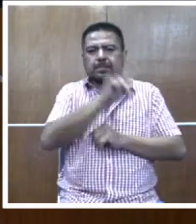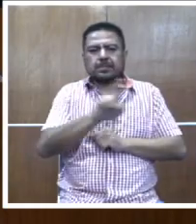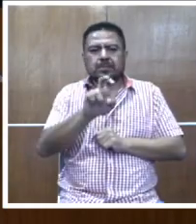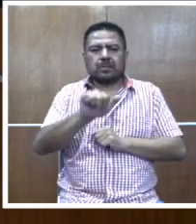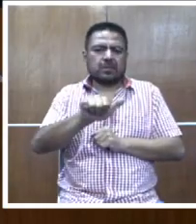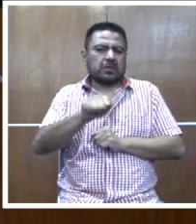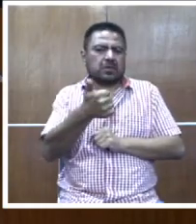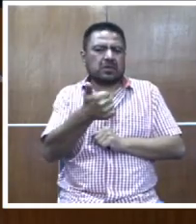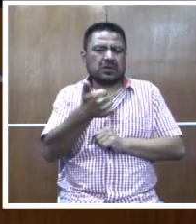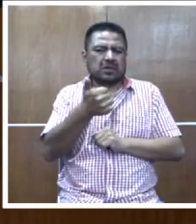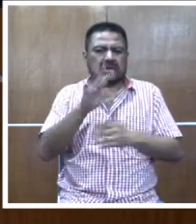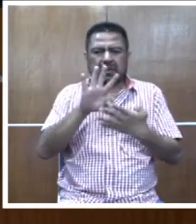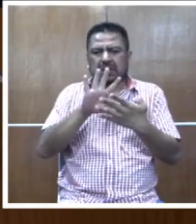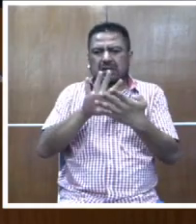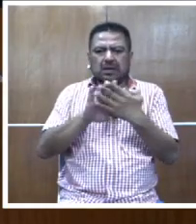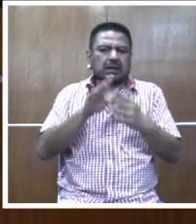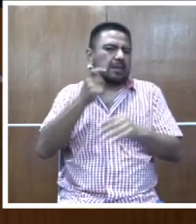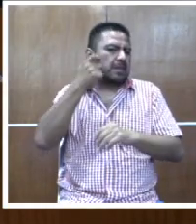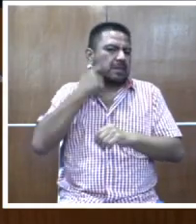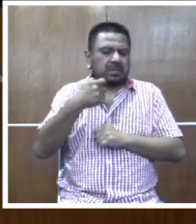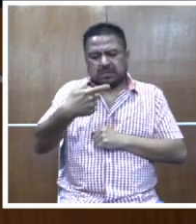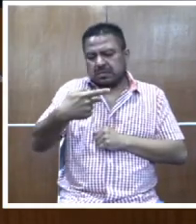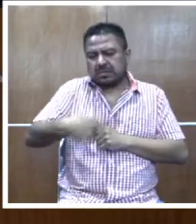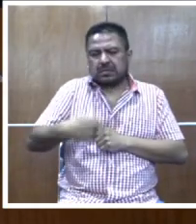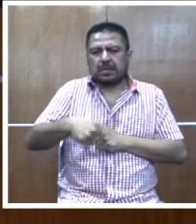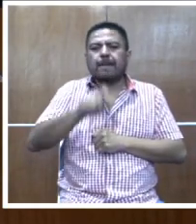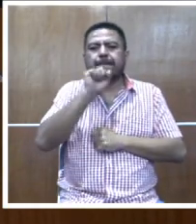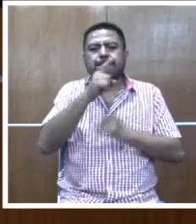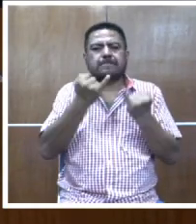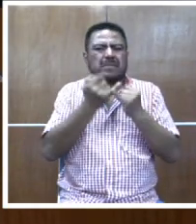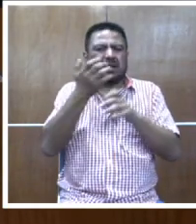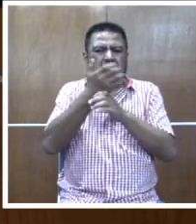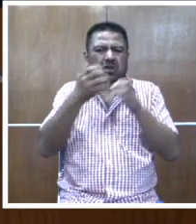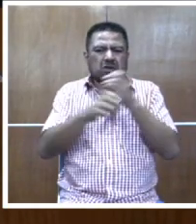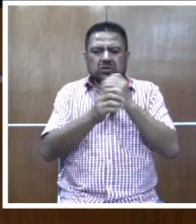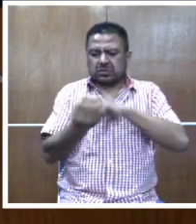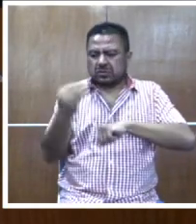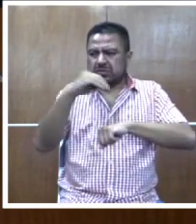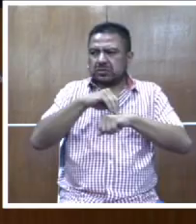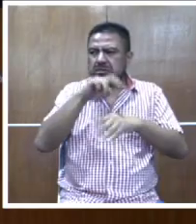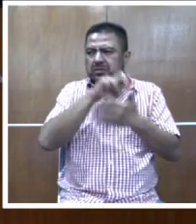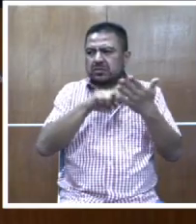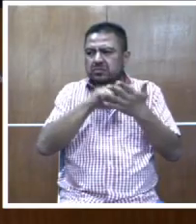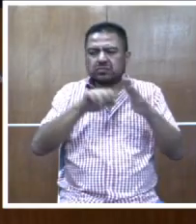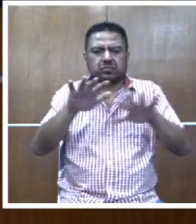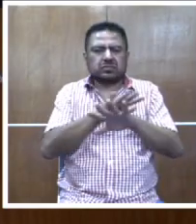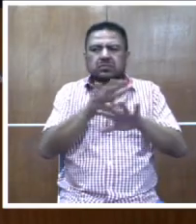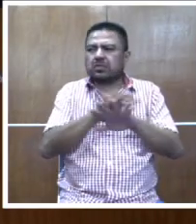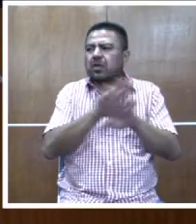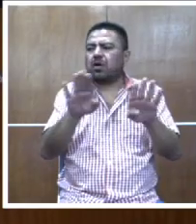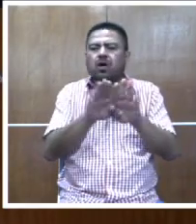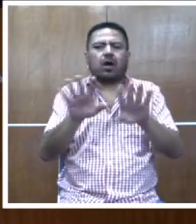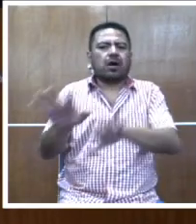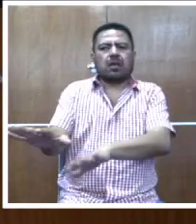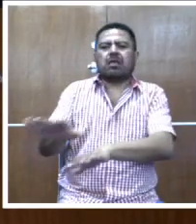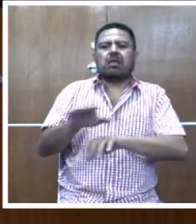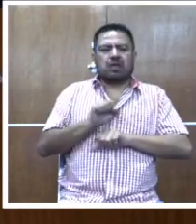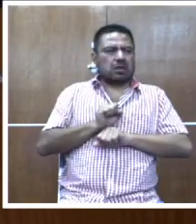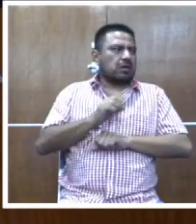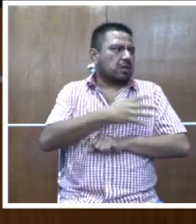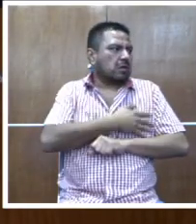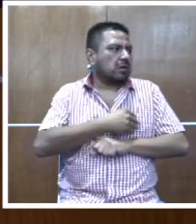211 del Código Guerrerense, y que los elementos contenidos se configuren como un delito de sustracción